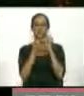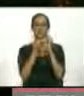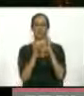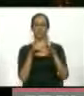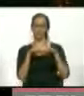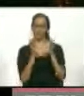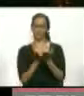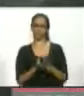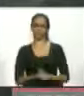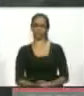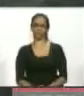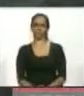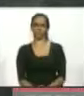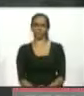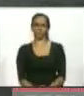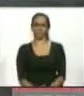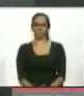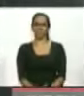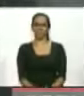mundo